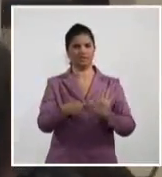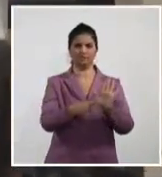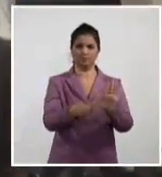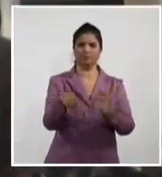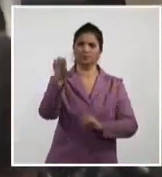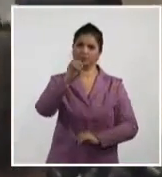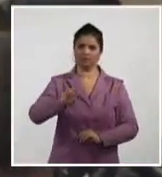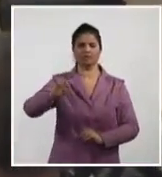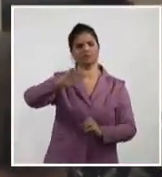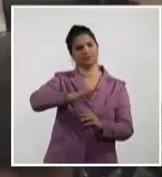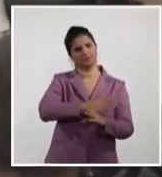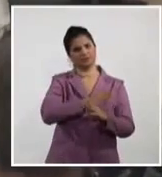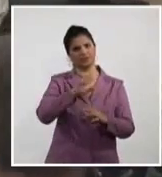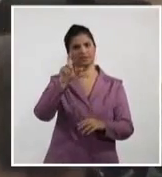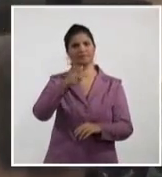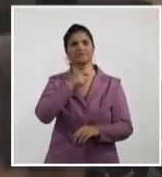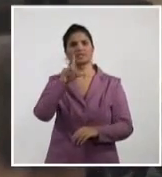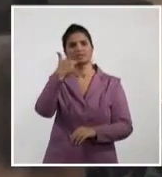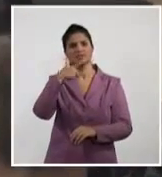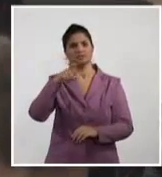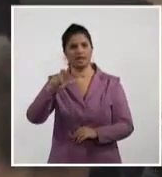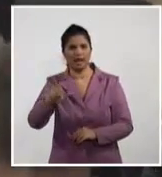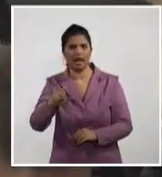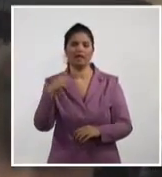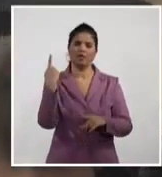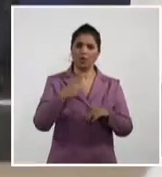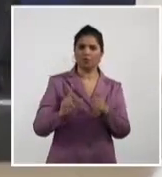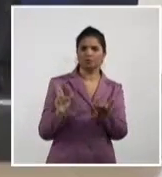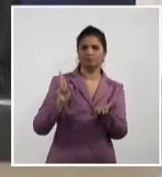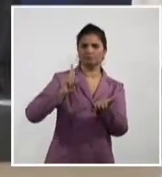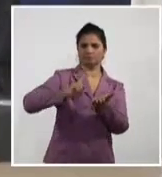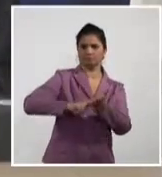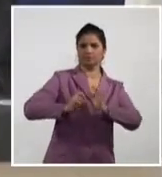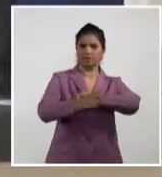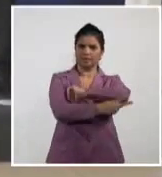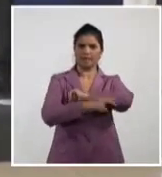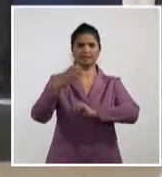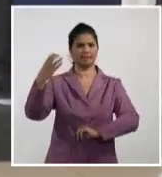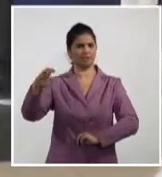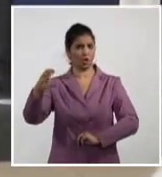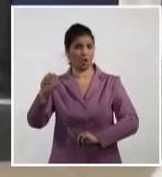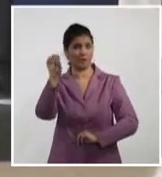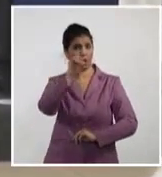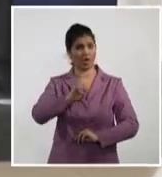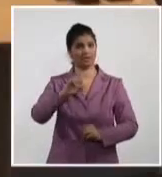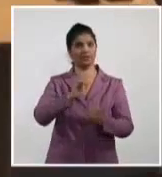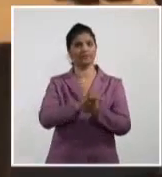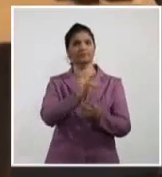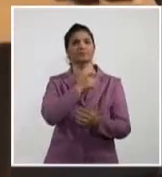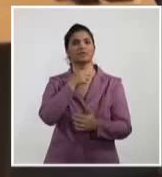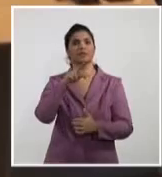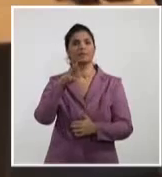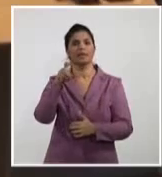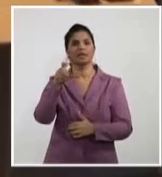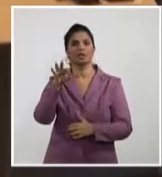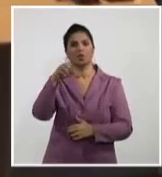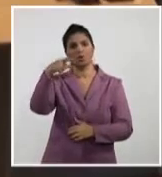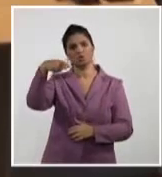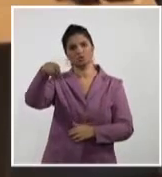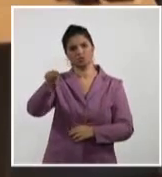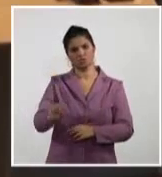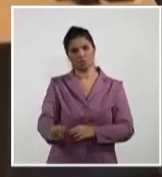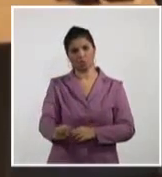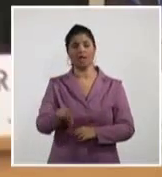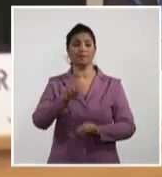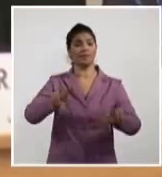UNASUR fortalecida con el regreso de Colombia y Mercosur, que en su más reciente cumbre aprobó la membresía plena de Bolivia, así como